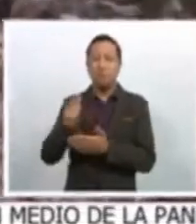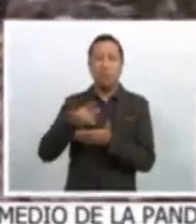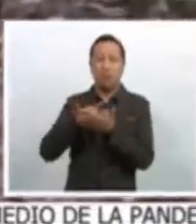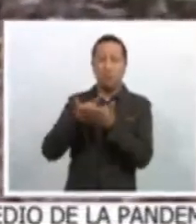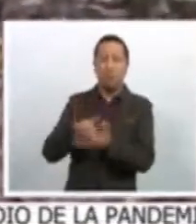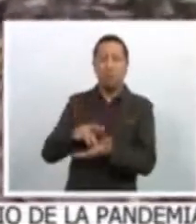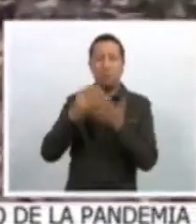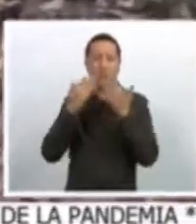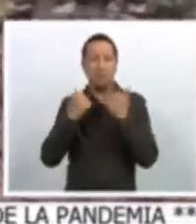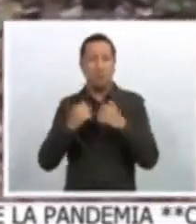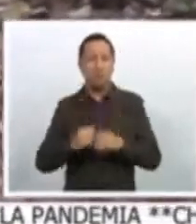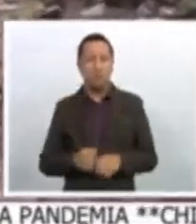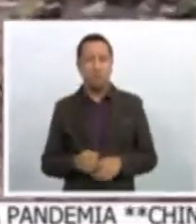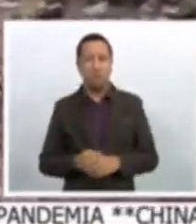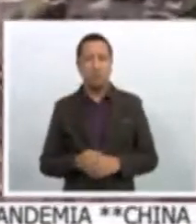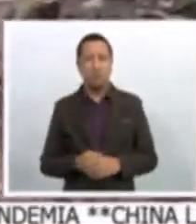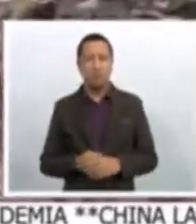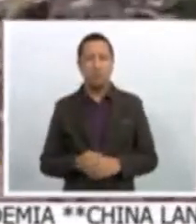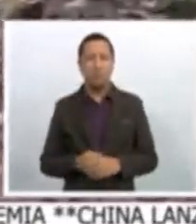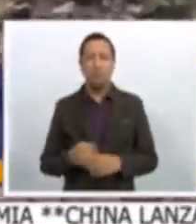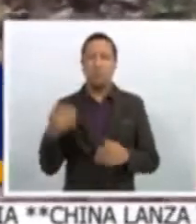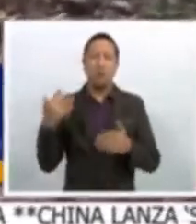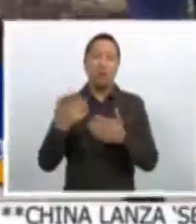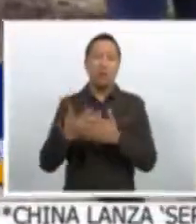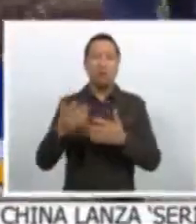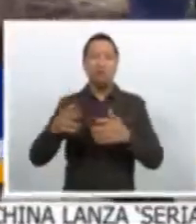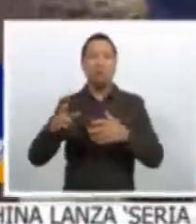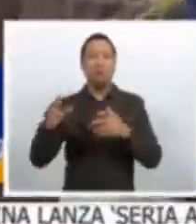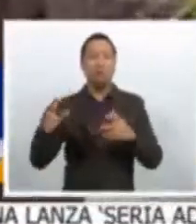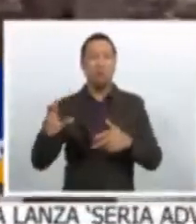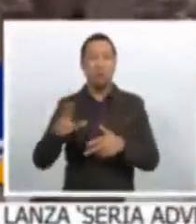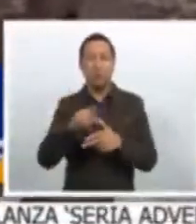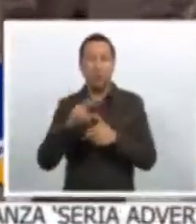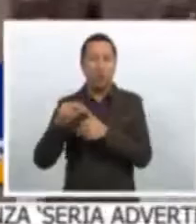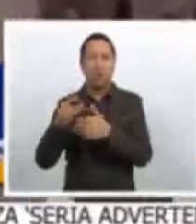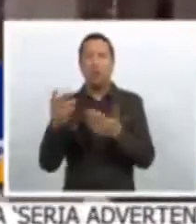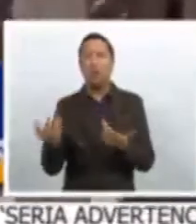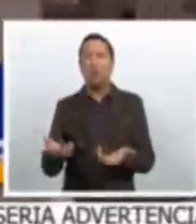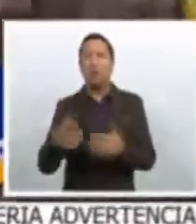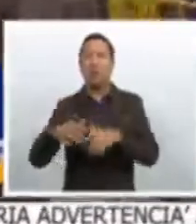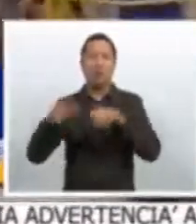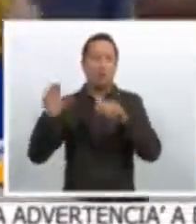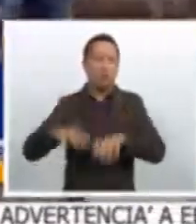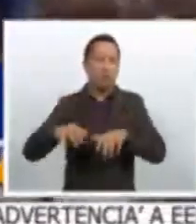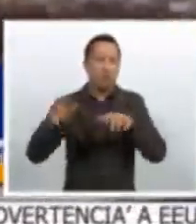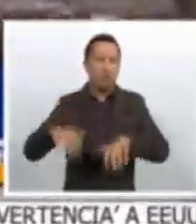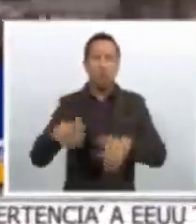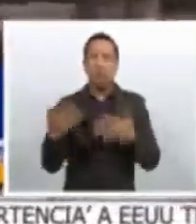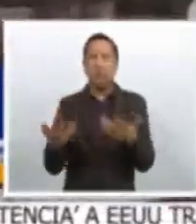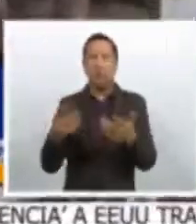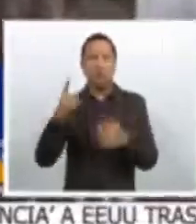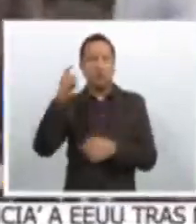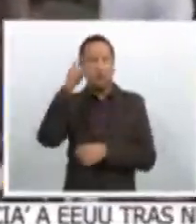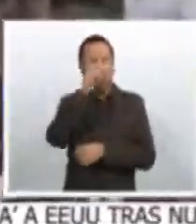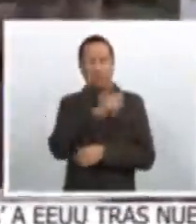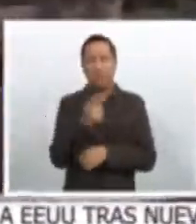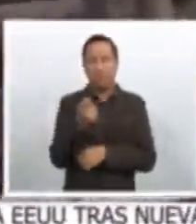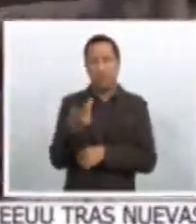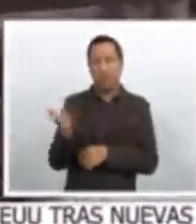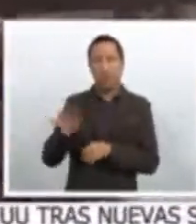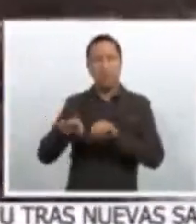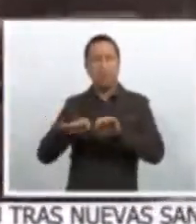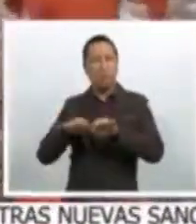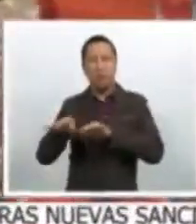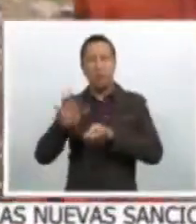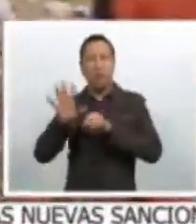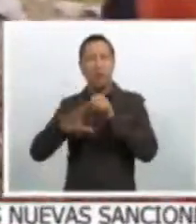temporales adversos y la falta de infraestructura, pequeños ganaderos enfrentan una dura batalla para consolidar sus proyectos de producción pecuaria, manifestó